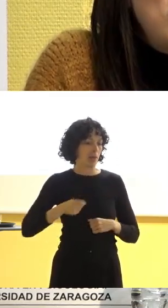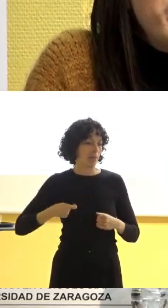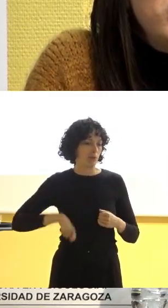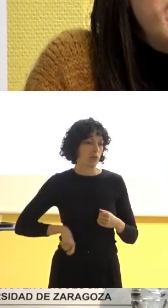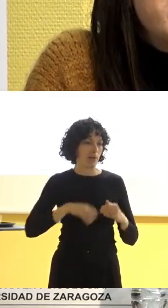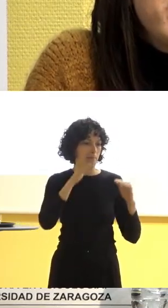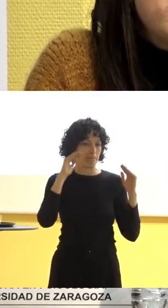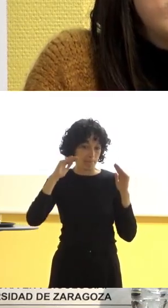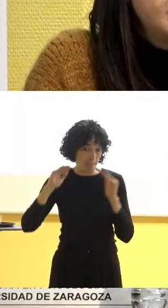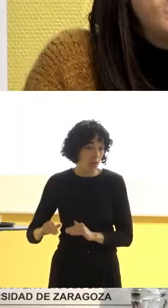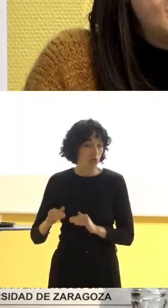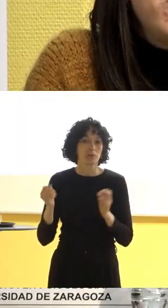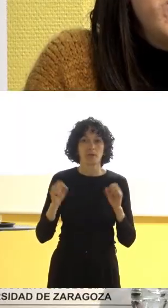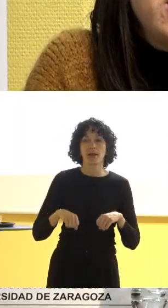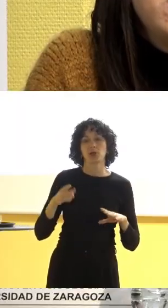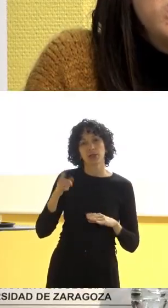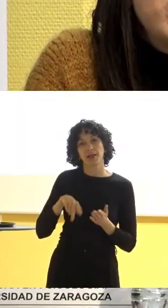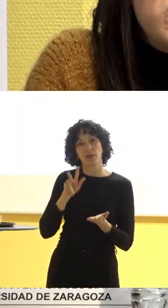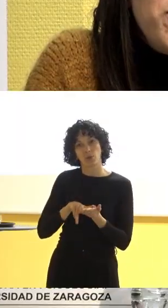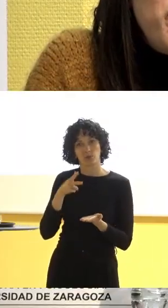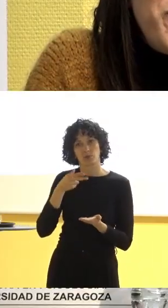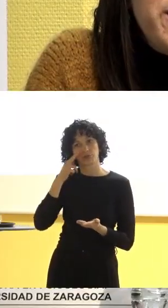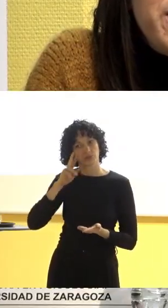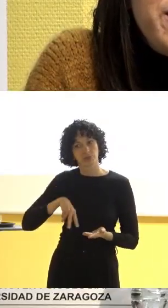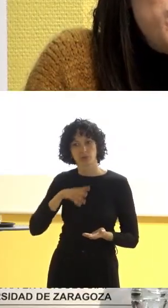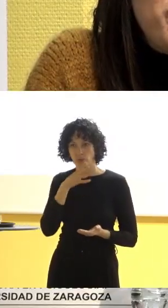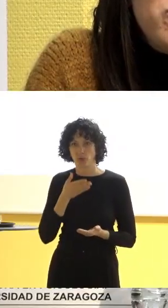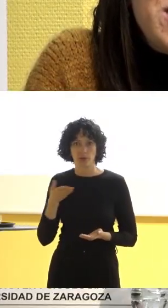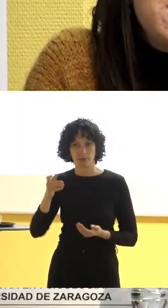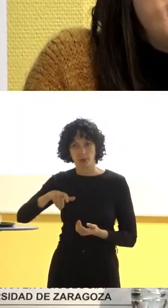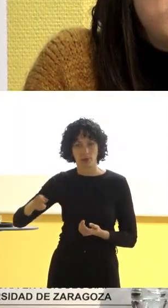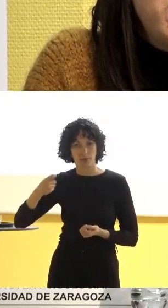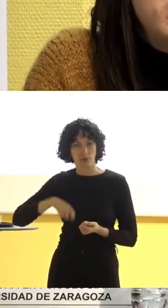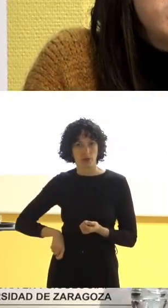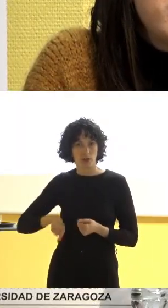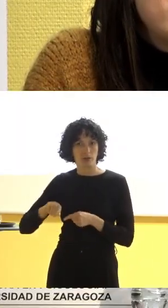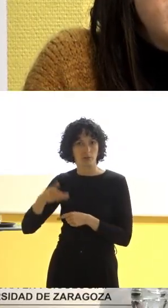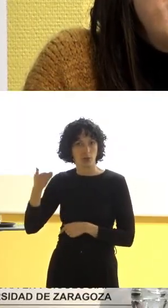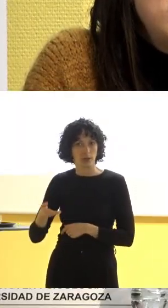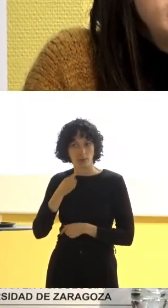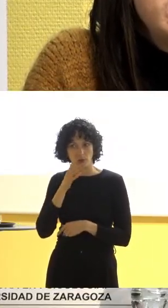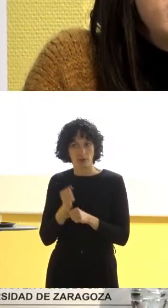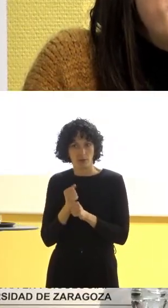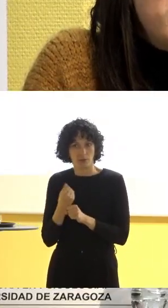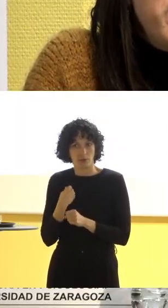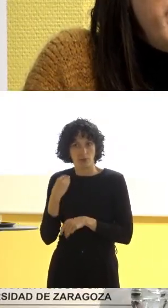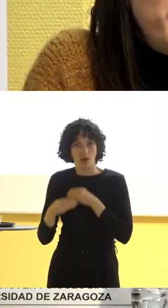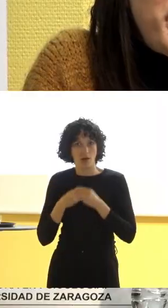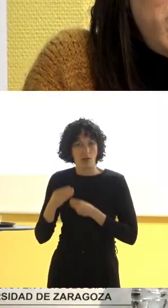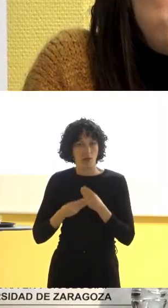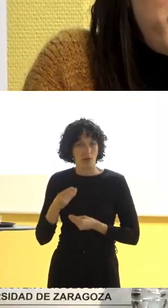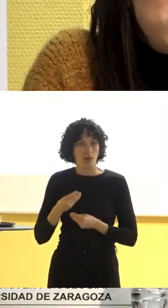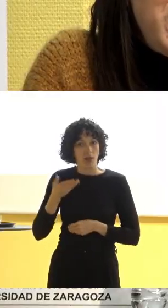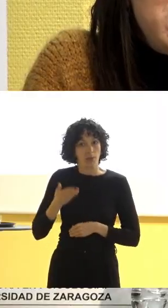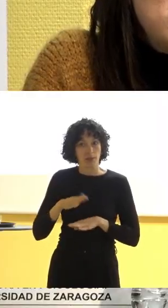como una homologación y también se le dé un reconocimiento, porque al final, pues también por parte de los profesionales es importante, no están haciendo esa labor, y es importante tanto